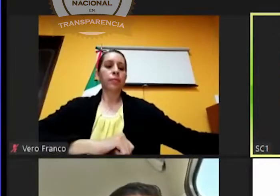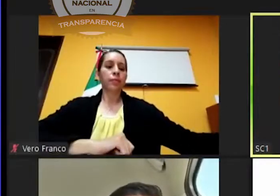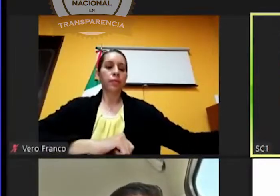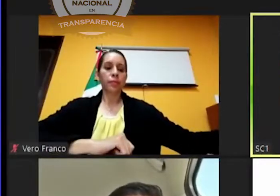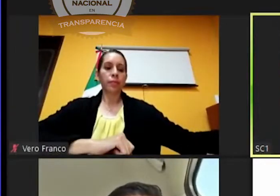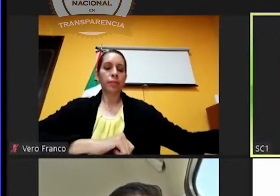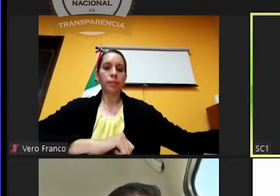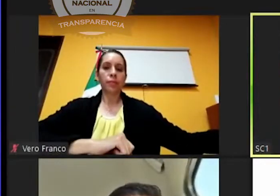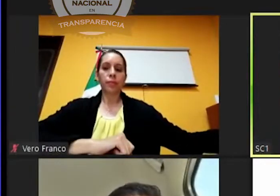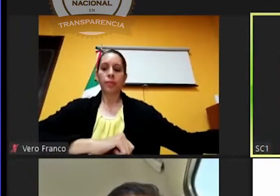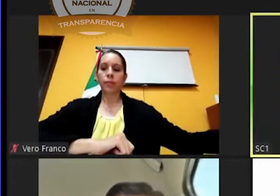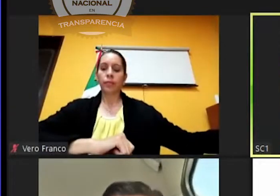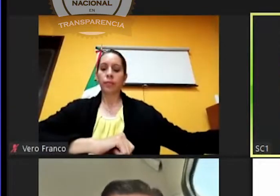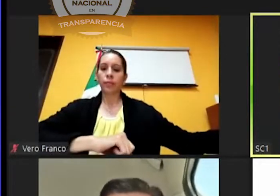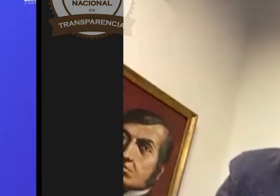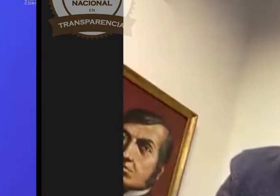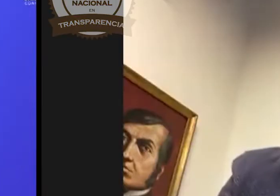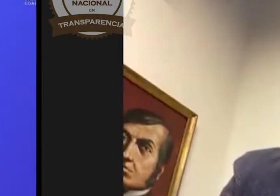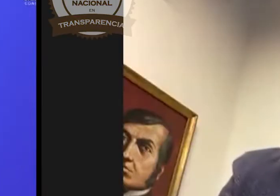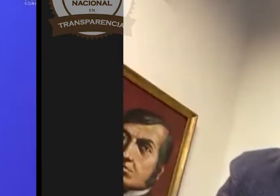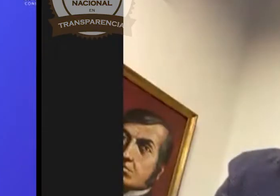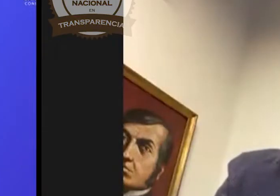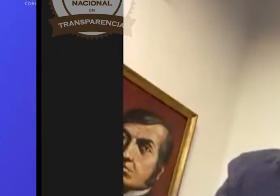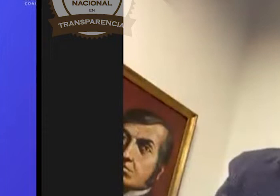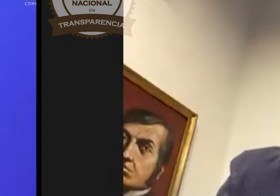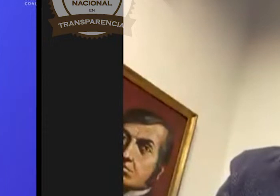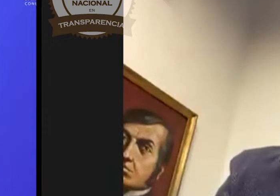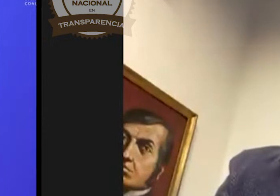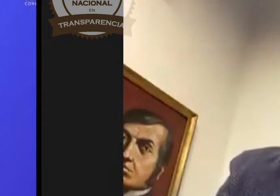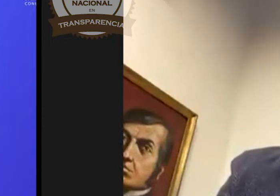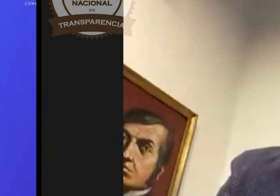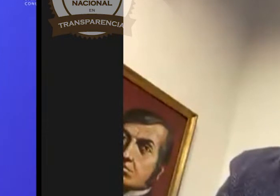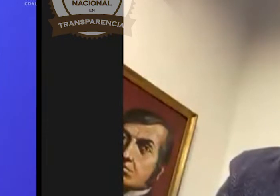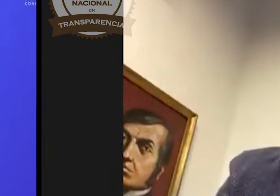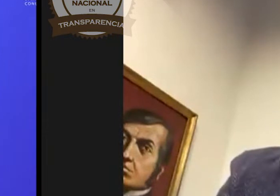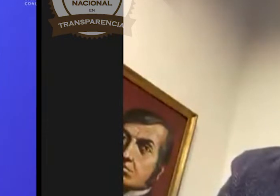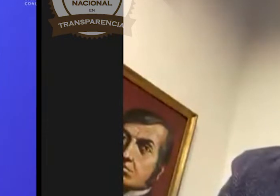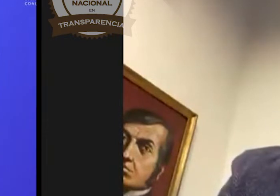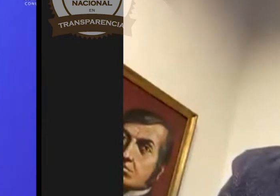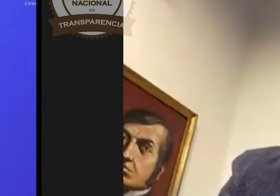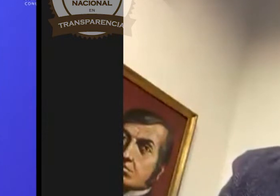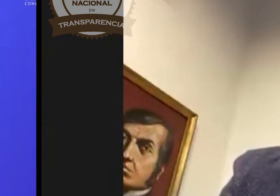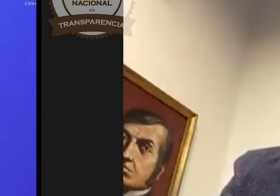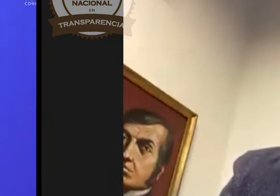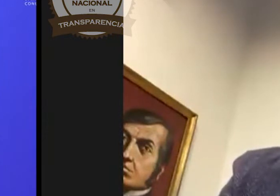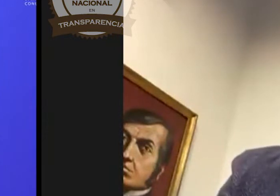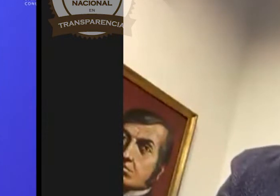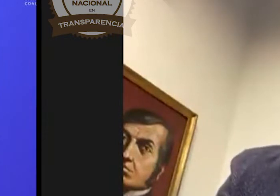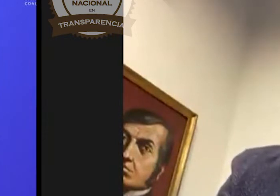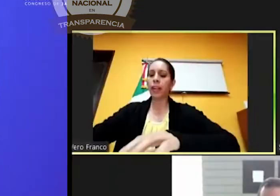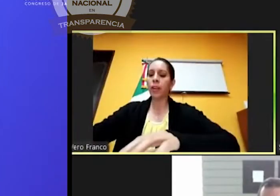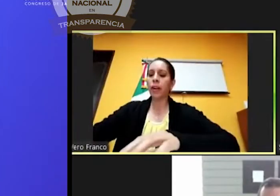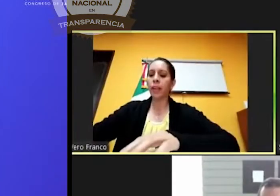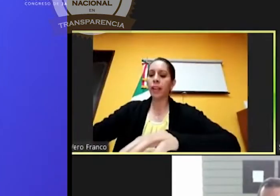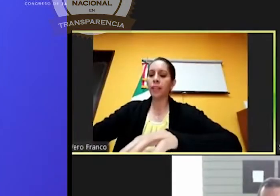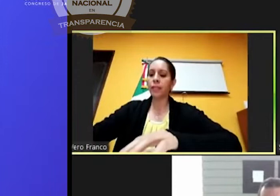En sesión de la Junta de Coordinación Política, presidida por el legislador Salvador Caro Cabrera, se aprobó modificar la integración de la Comisión de Administración y Planeación